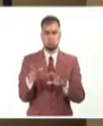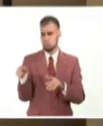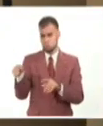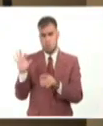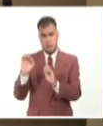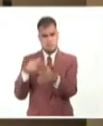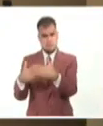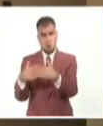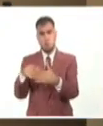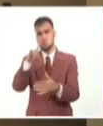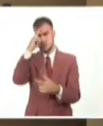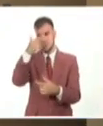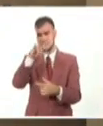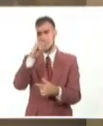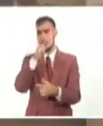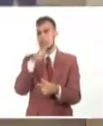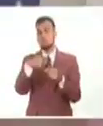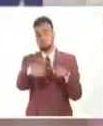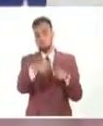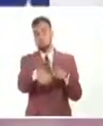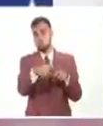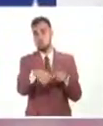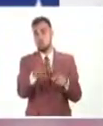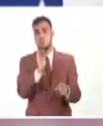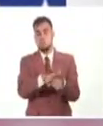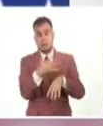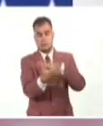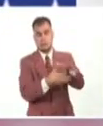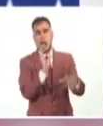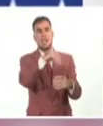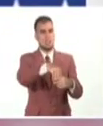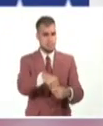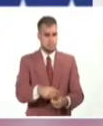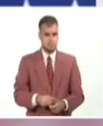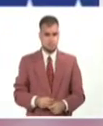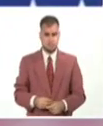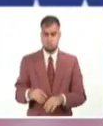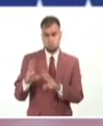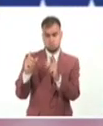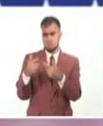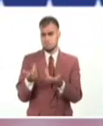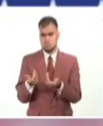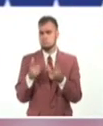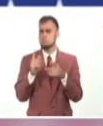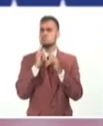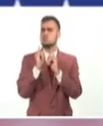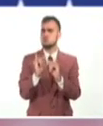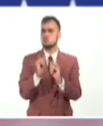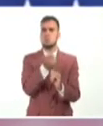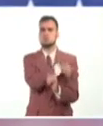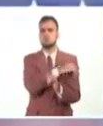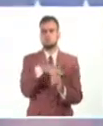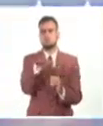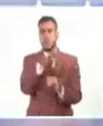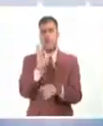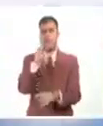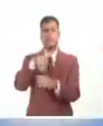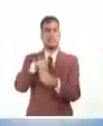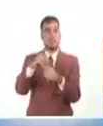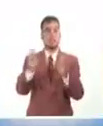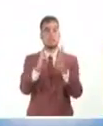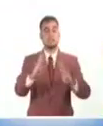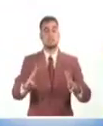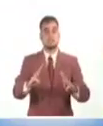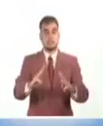castro-comunista ha recibido de sus aliados extranjero para sostenerse en el poder hace